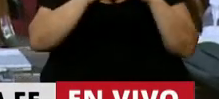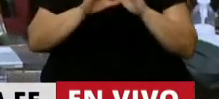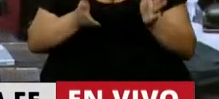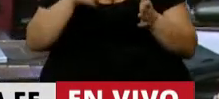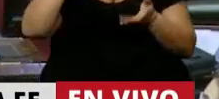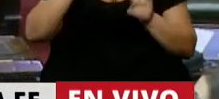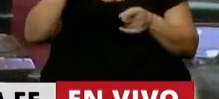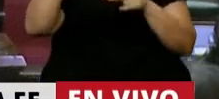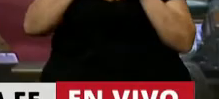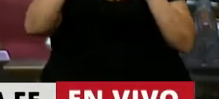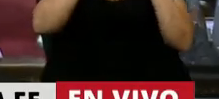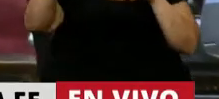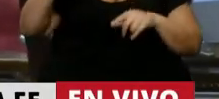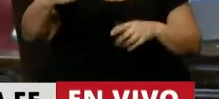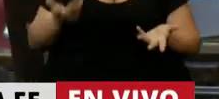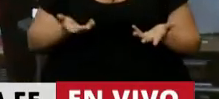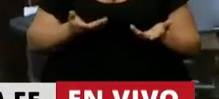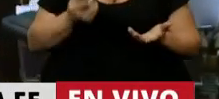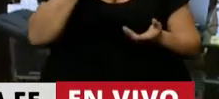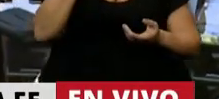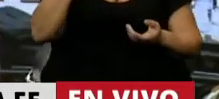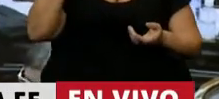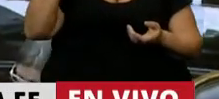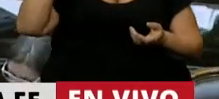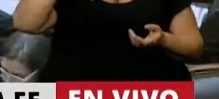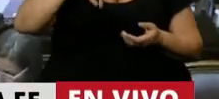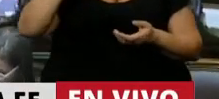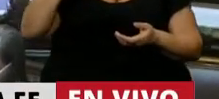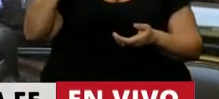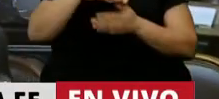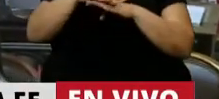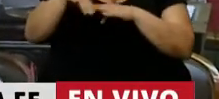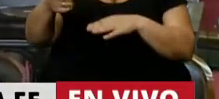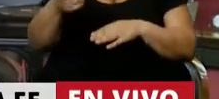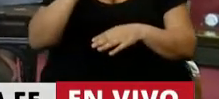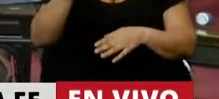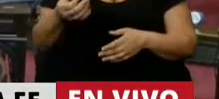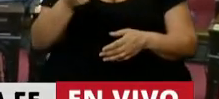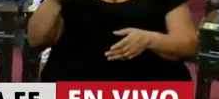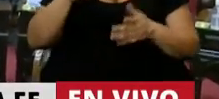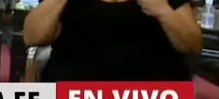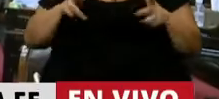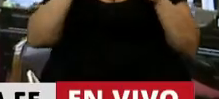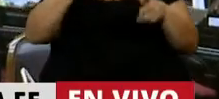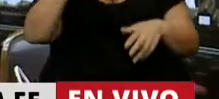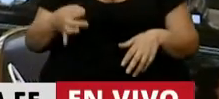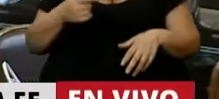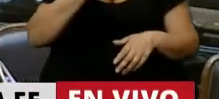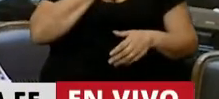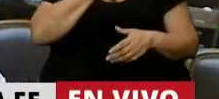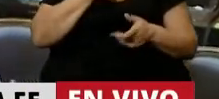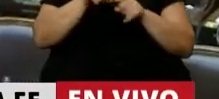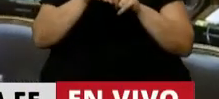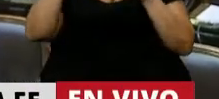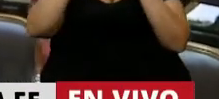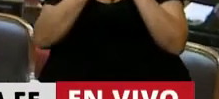y frente a los jubilados, que lo expresa lo que gana un jubilado hoy con la mínima en la Argentina. Con esa humildad decimos que lo que queríamos poner